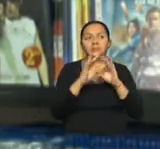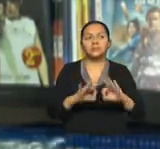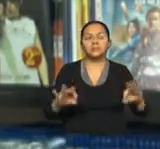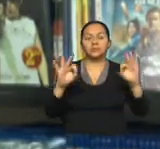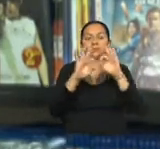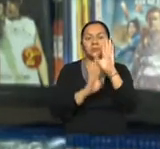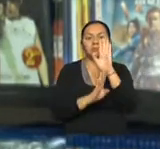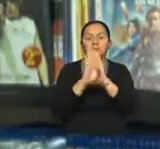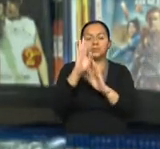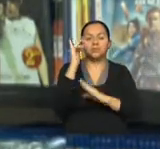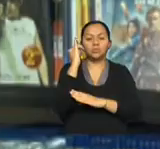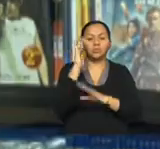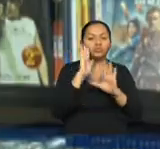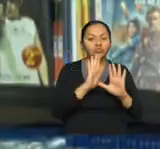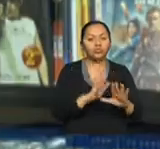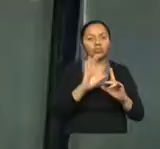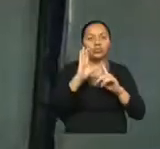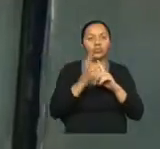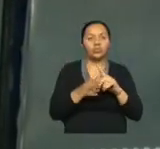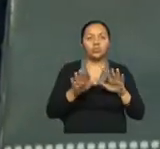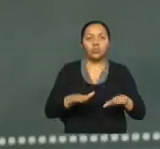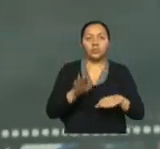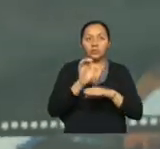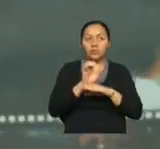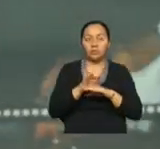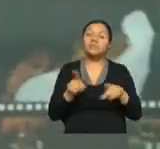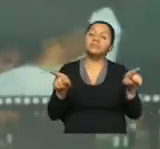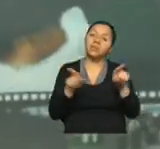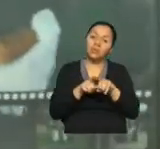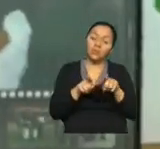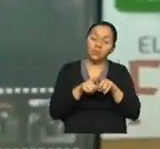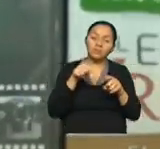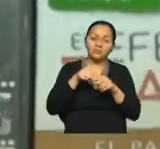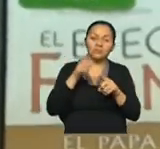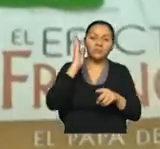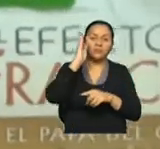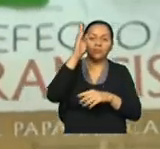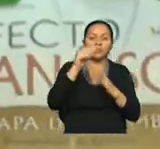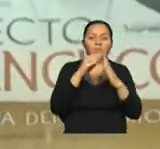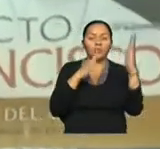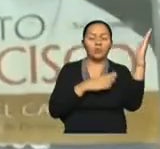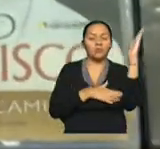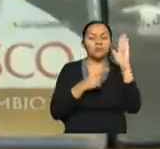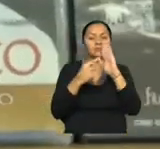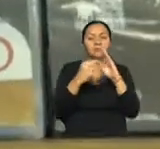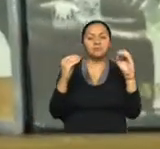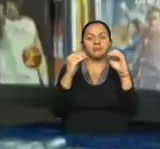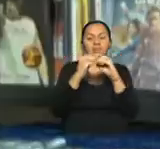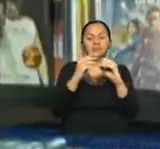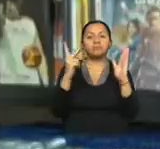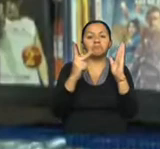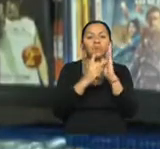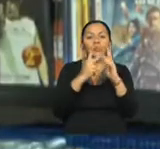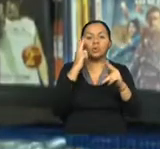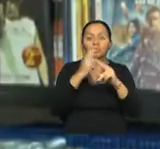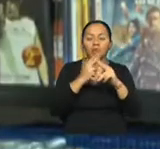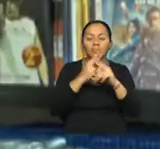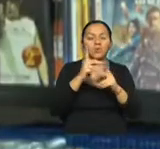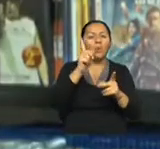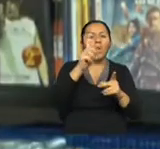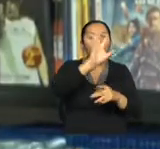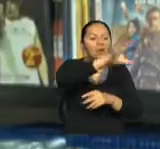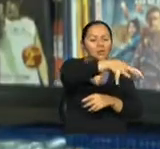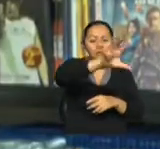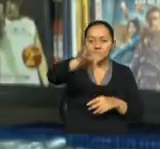desarrollo de las industrias culturales de nuestro país. Tanto así que tenemos a futuro un proyecto que es los puntos cultura, convertir